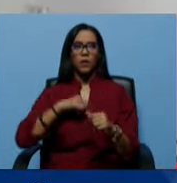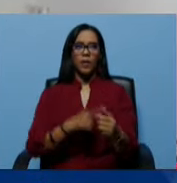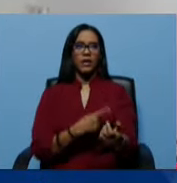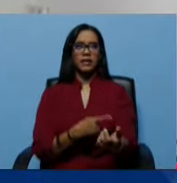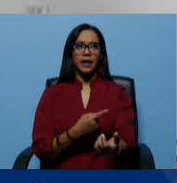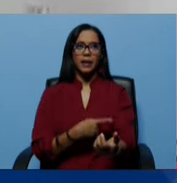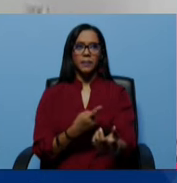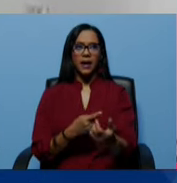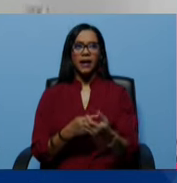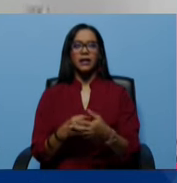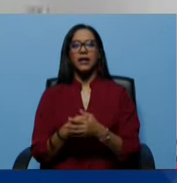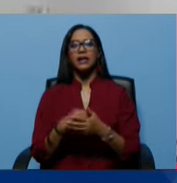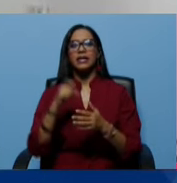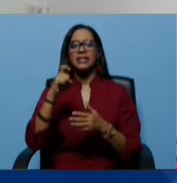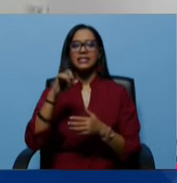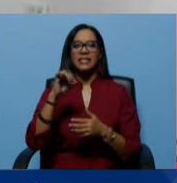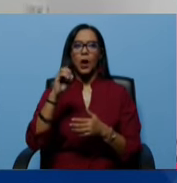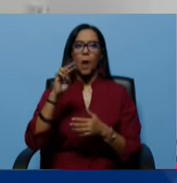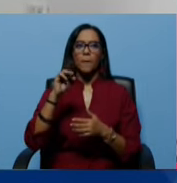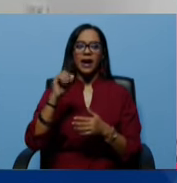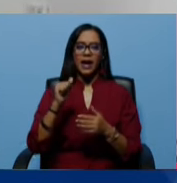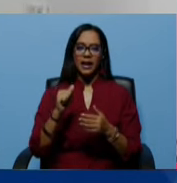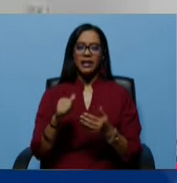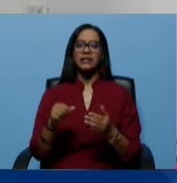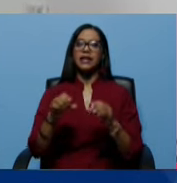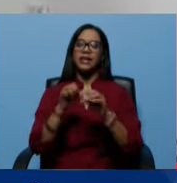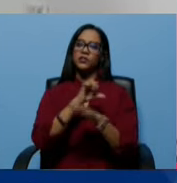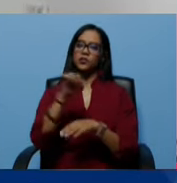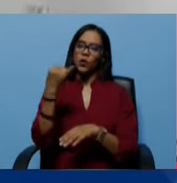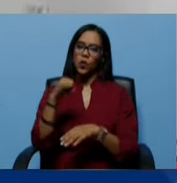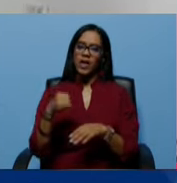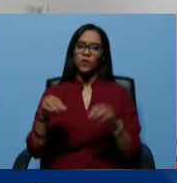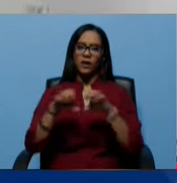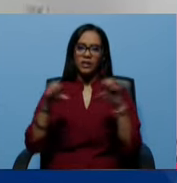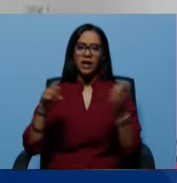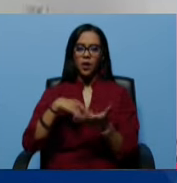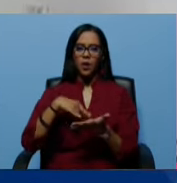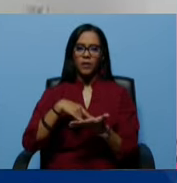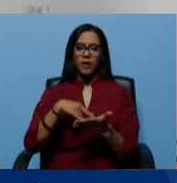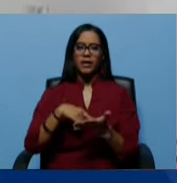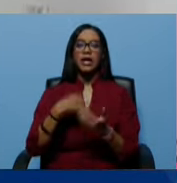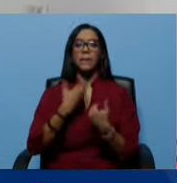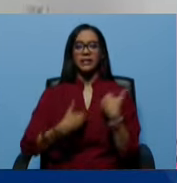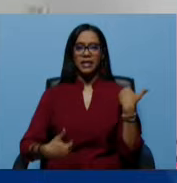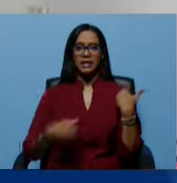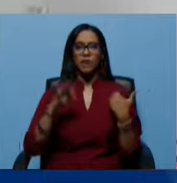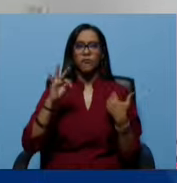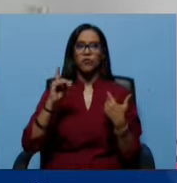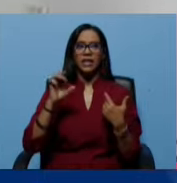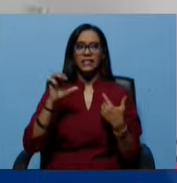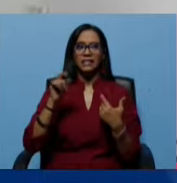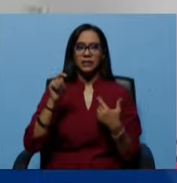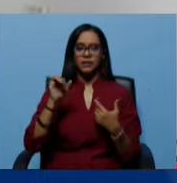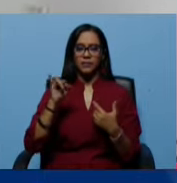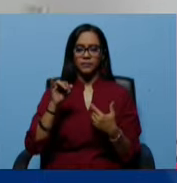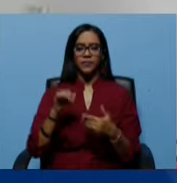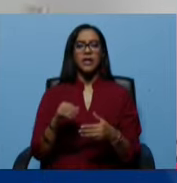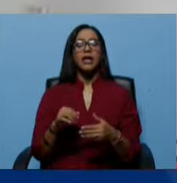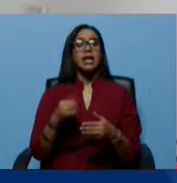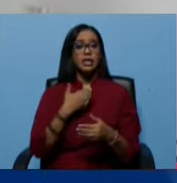Luna, la responsable de la zona educativa del Estado de Carabobo. Y Efraín Marín, el presidente de Fundacite. Yo quiero, presidente, que